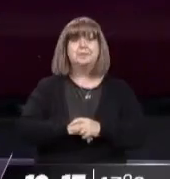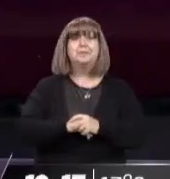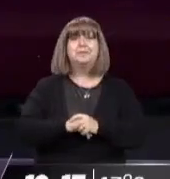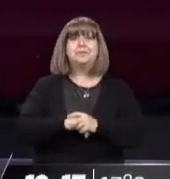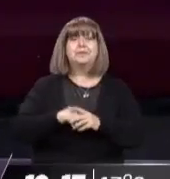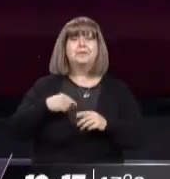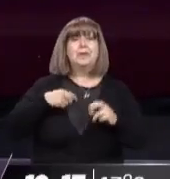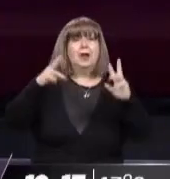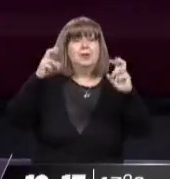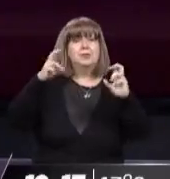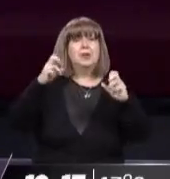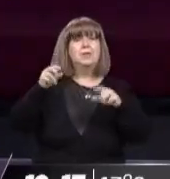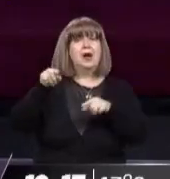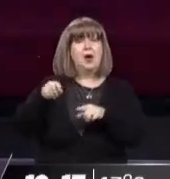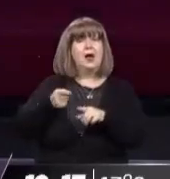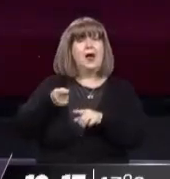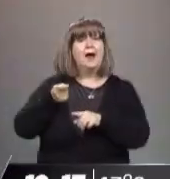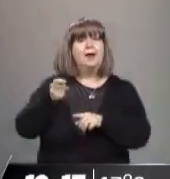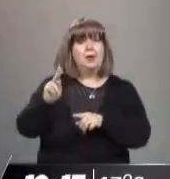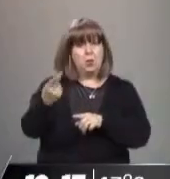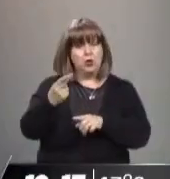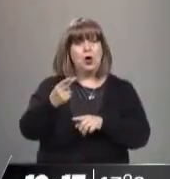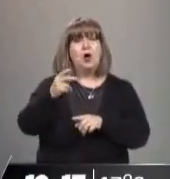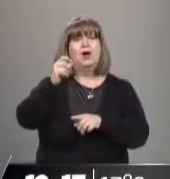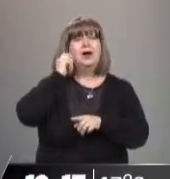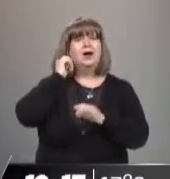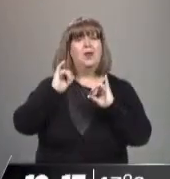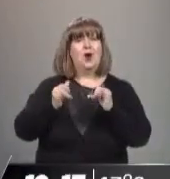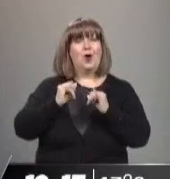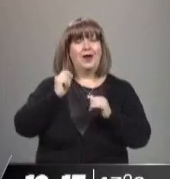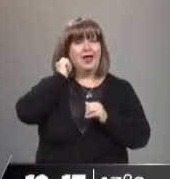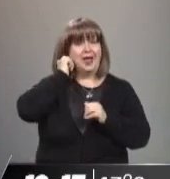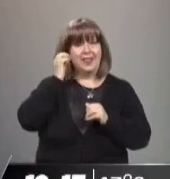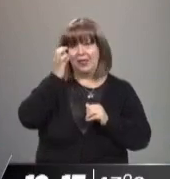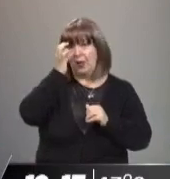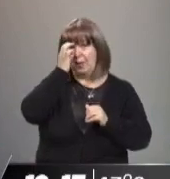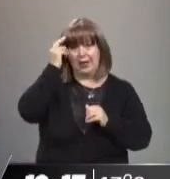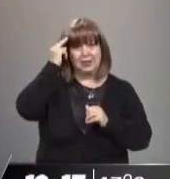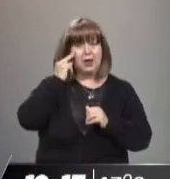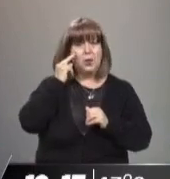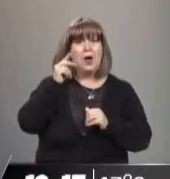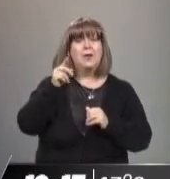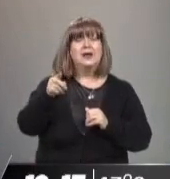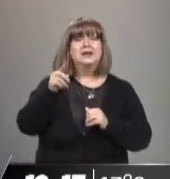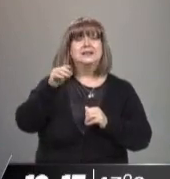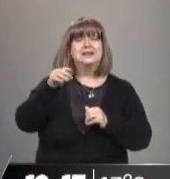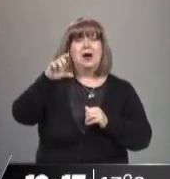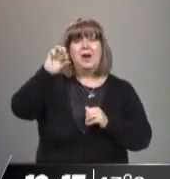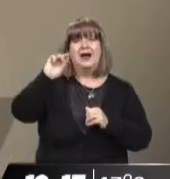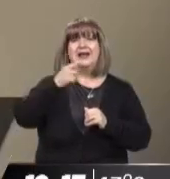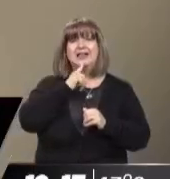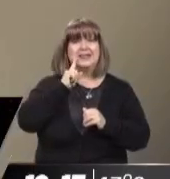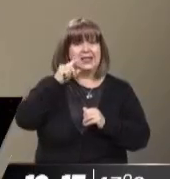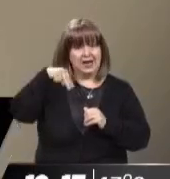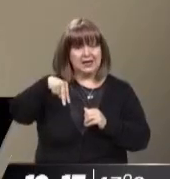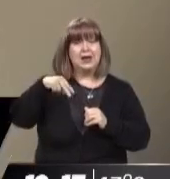Nos vamos a referir al crimen de Lucas Miranda, este joven de 29 años que recibió un puntazo a la salida de un boliche ubicado en